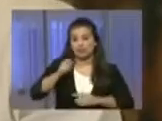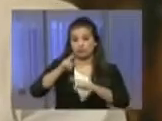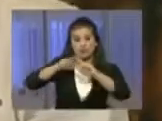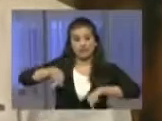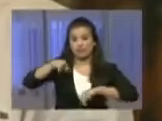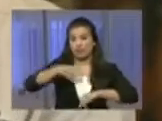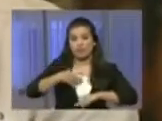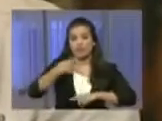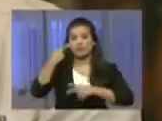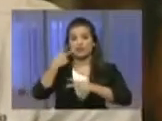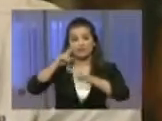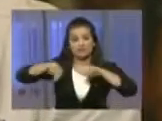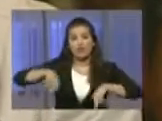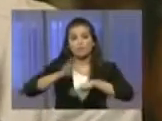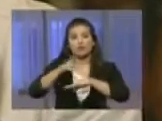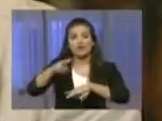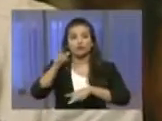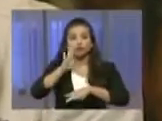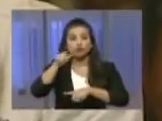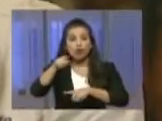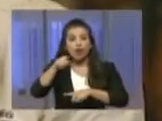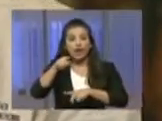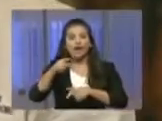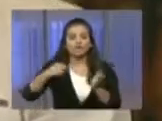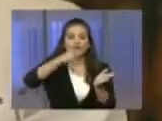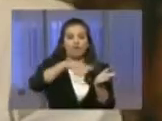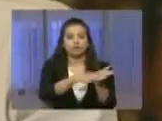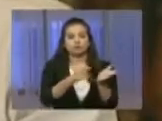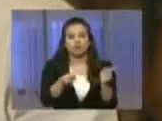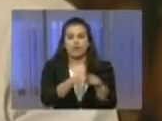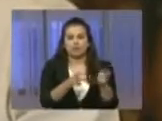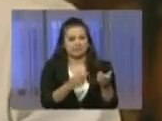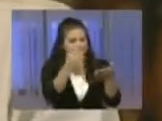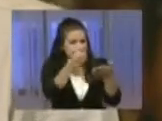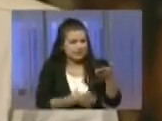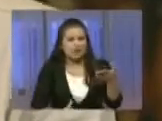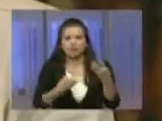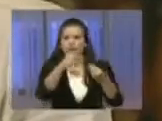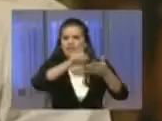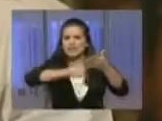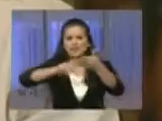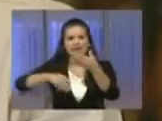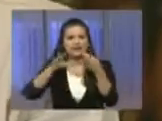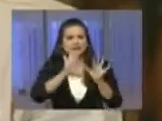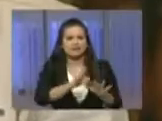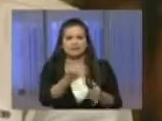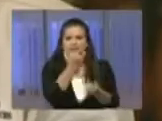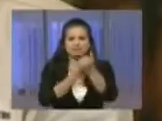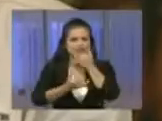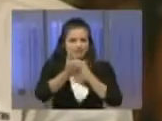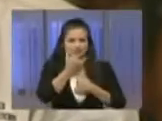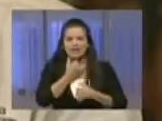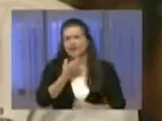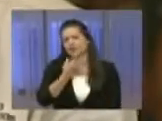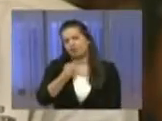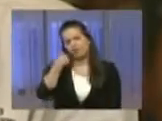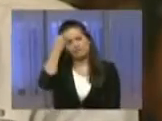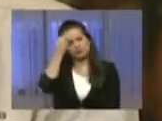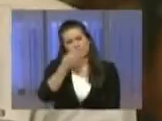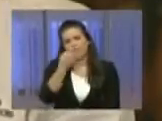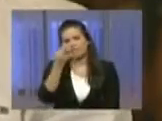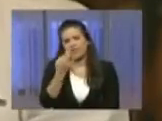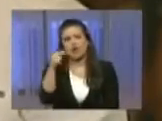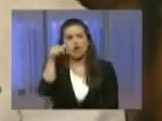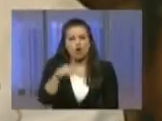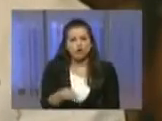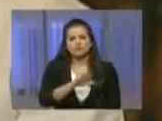fraude y de esos hay cientos de miles Así que cuál es la verdad la verdad verdadera es que ya está hoy lo anunció